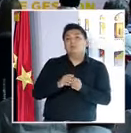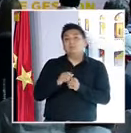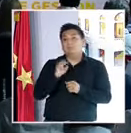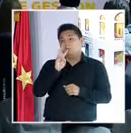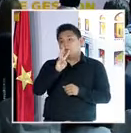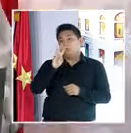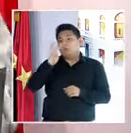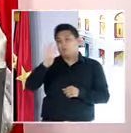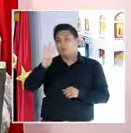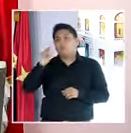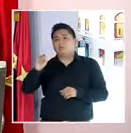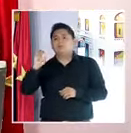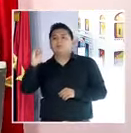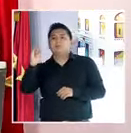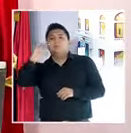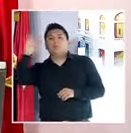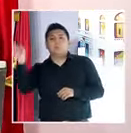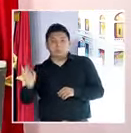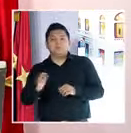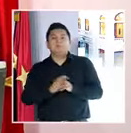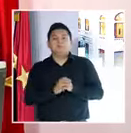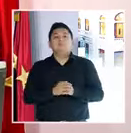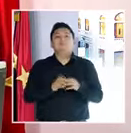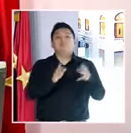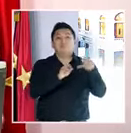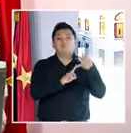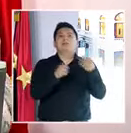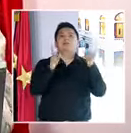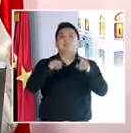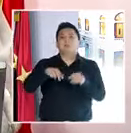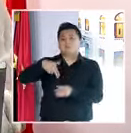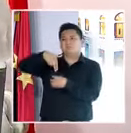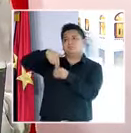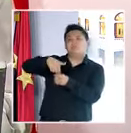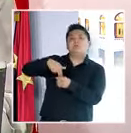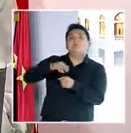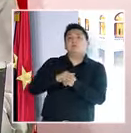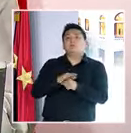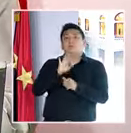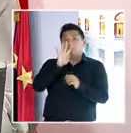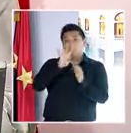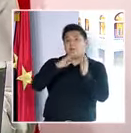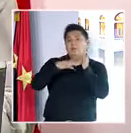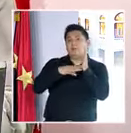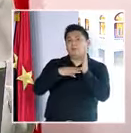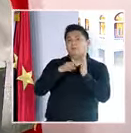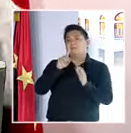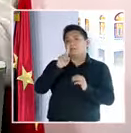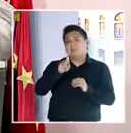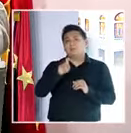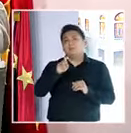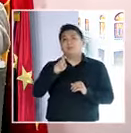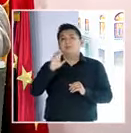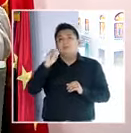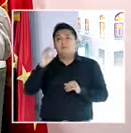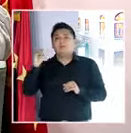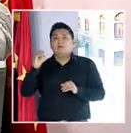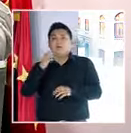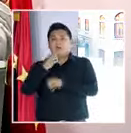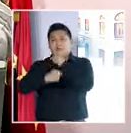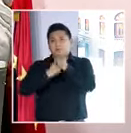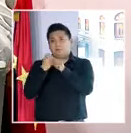34.0%, o en el caso de la sobretasa a la gasolina, de 9.664 millones de pesos en el